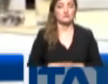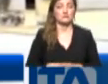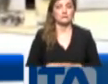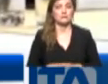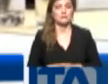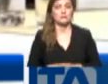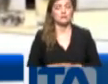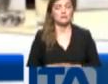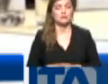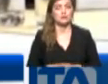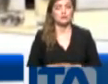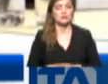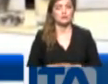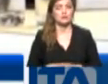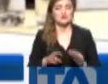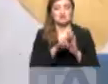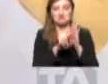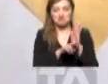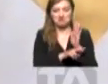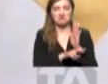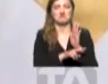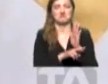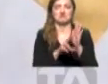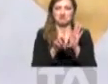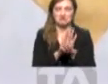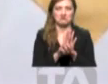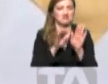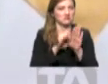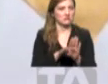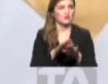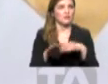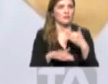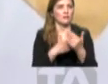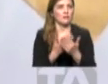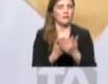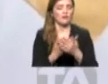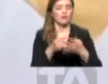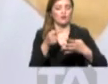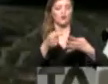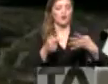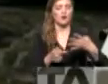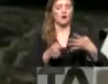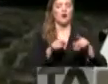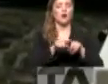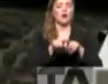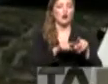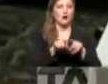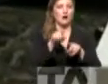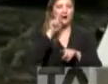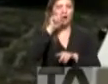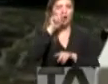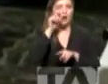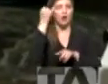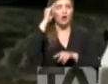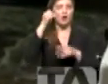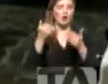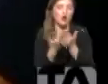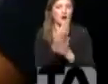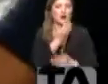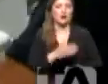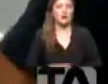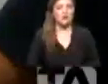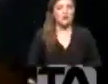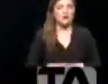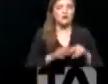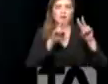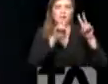figura jurídica, reglamentarla. Los ejes prioritarios analizados fueron competitividad, empleo e innovación. Y para ello abordaron